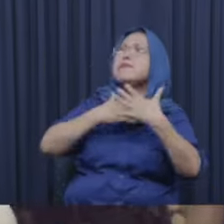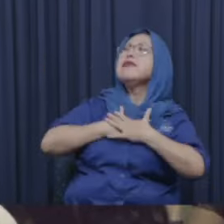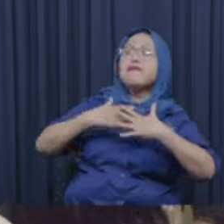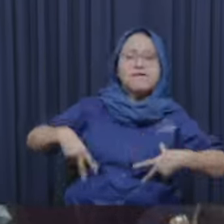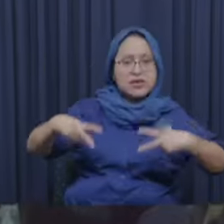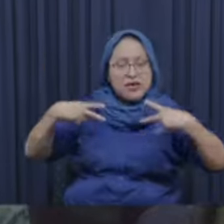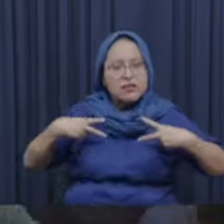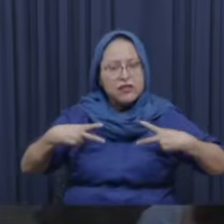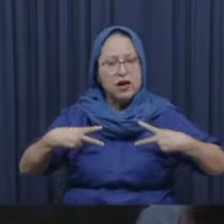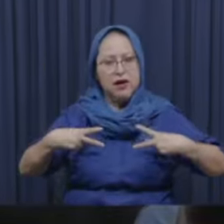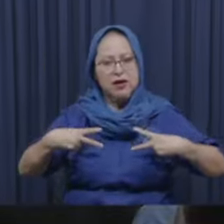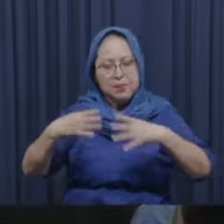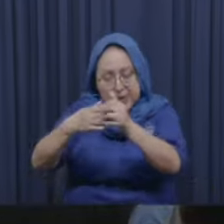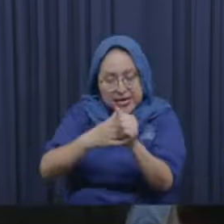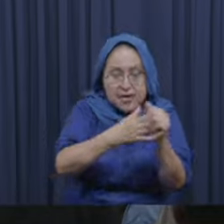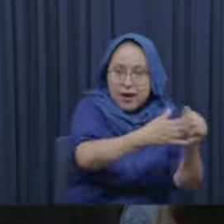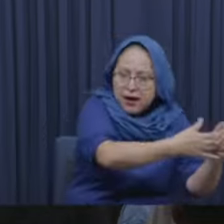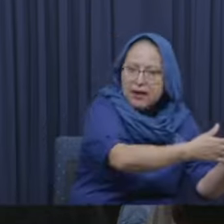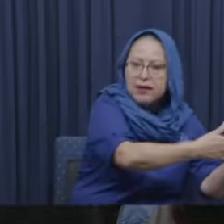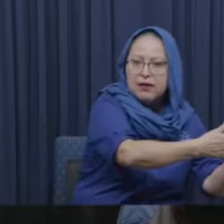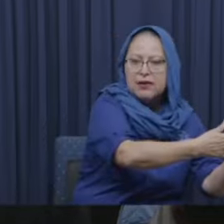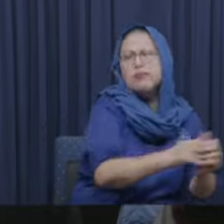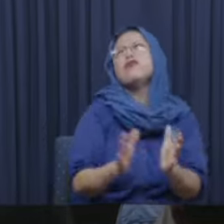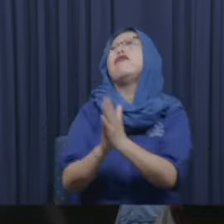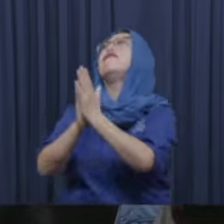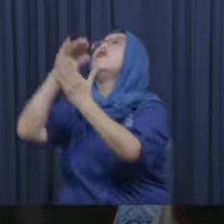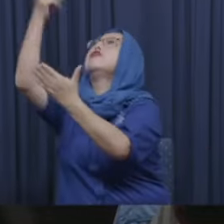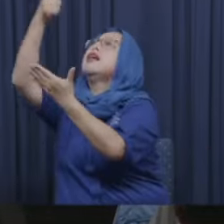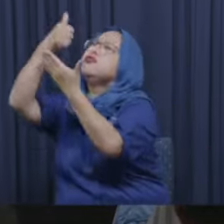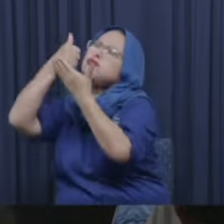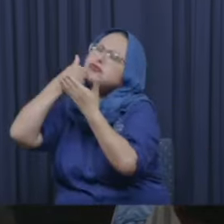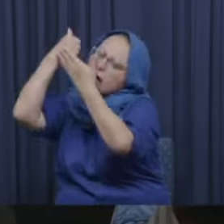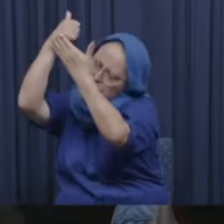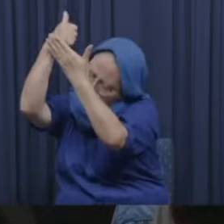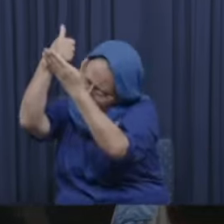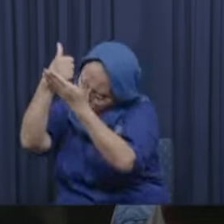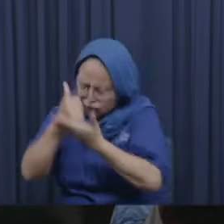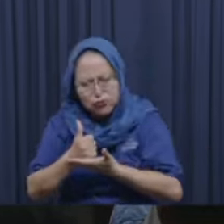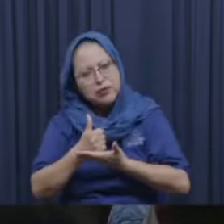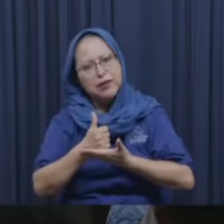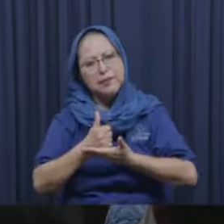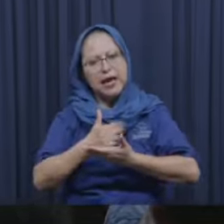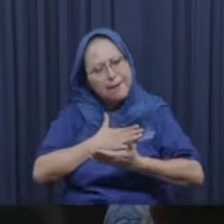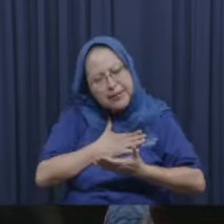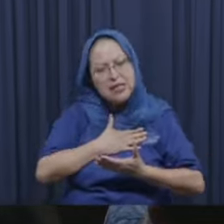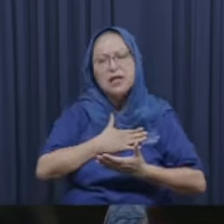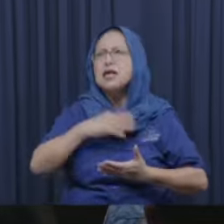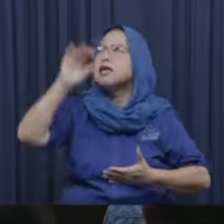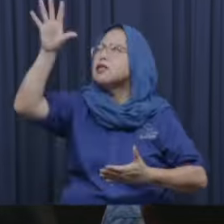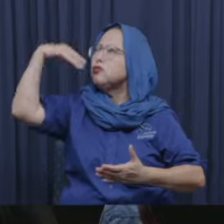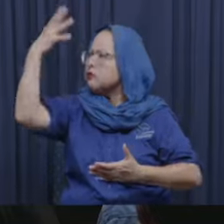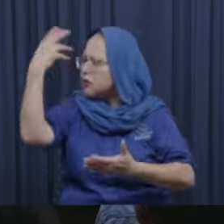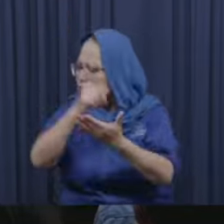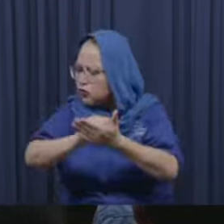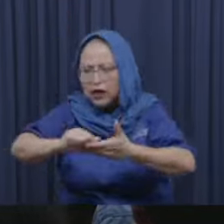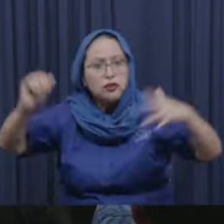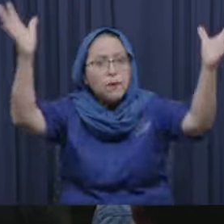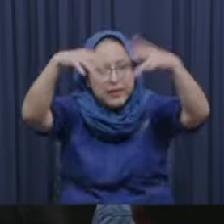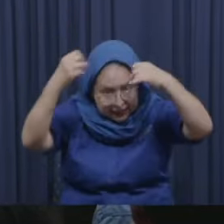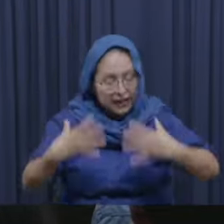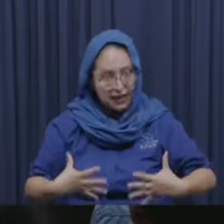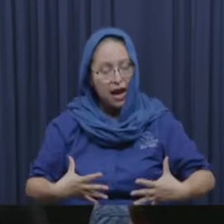nuestra cabeza también Ayúdanos Señor por favor para que por la llenura de tu santo espíritu